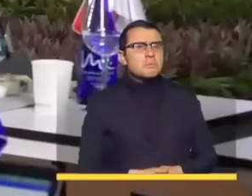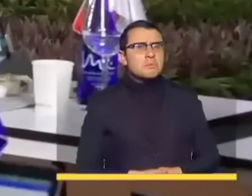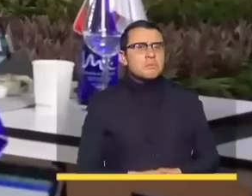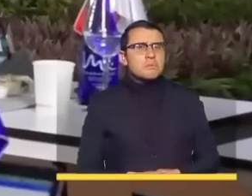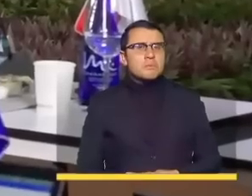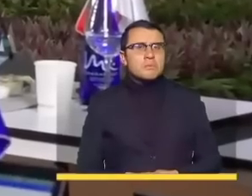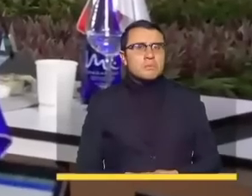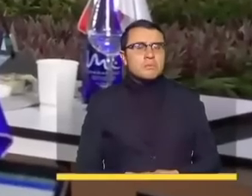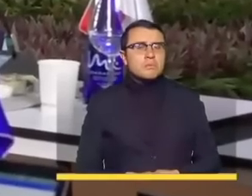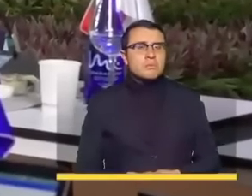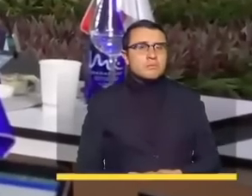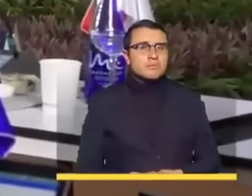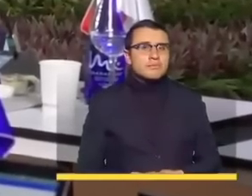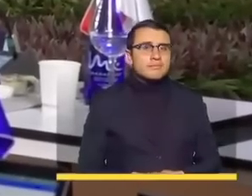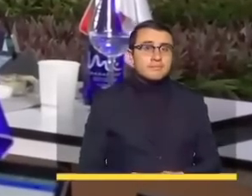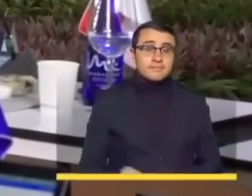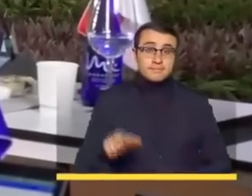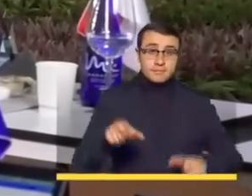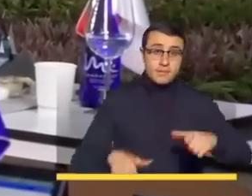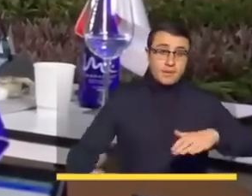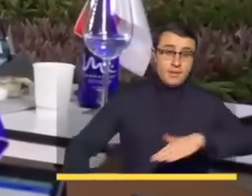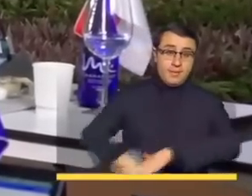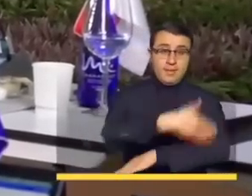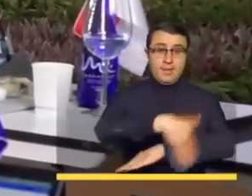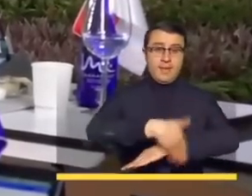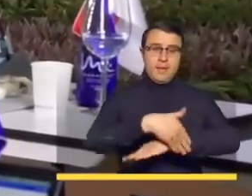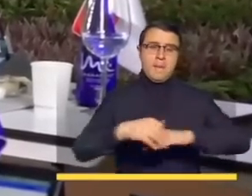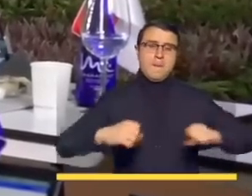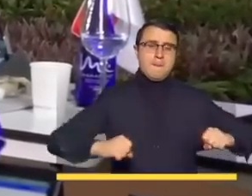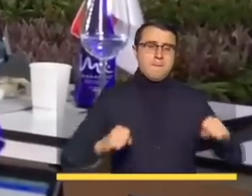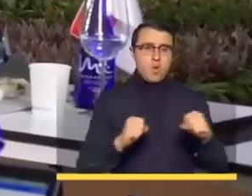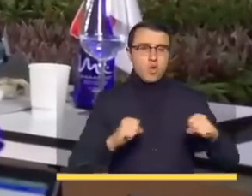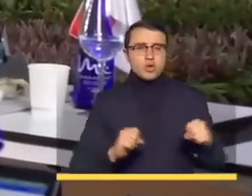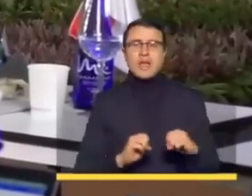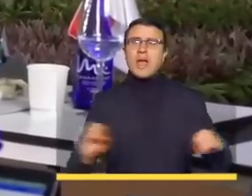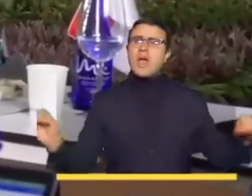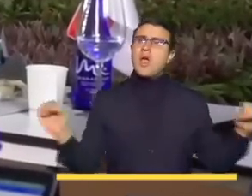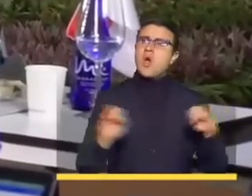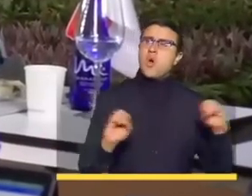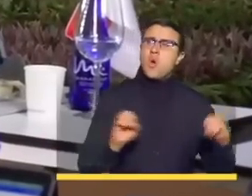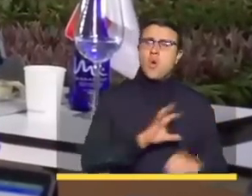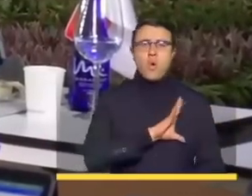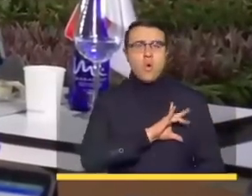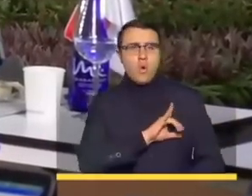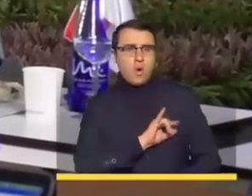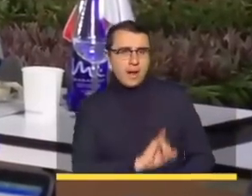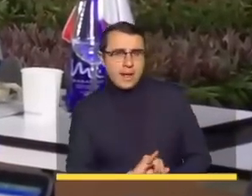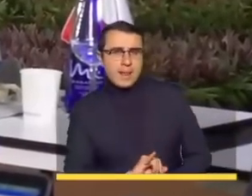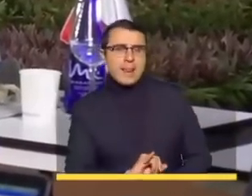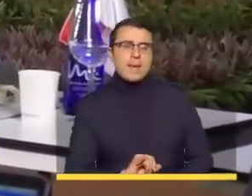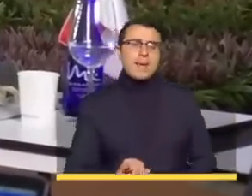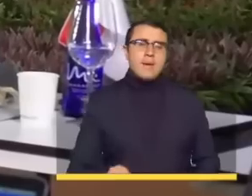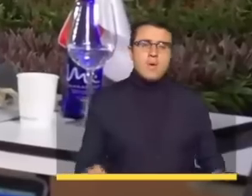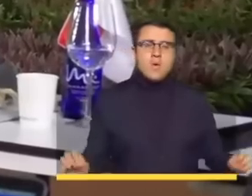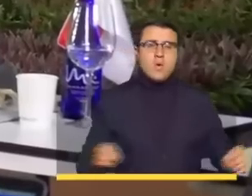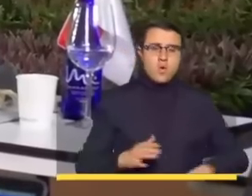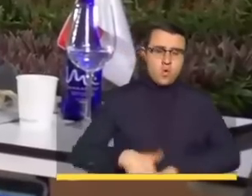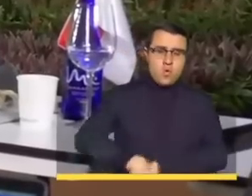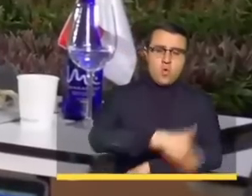La experiencia de andar en una calle bogotana o caleña o una